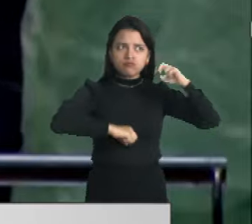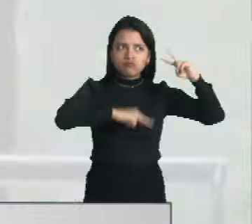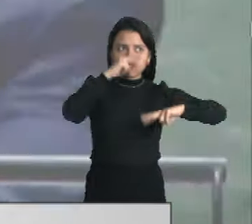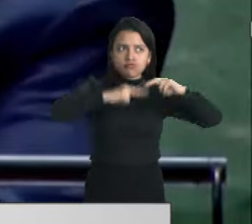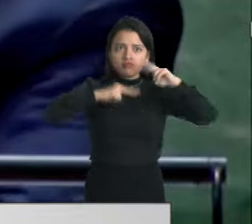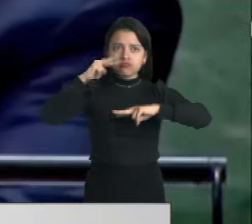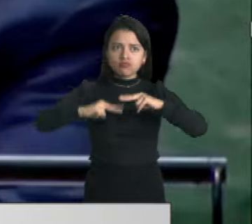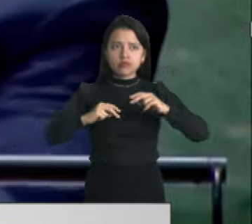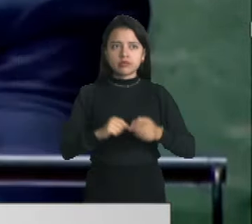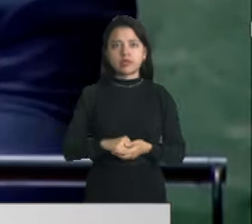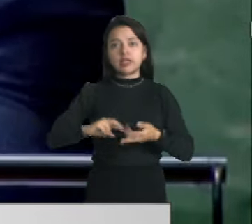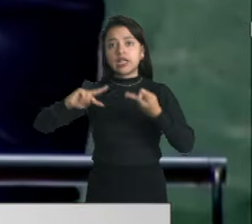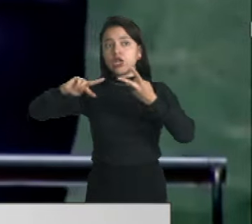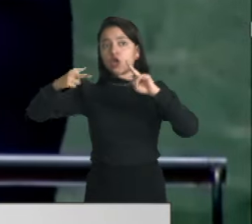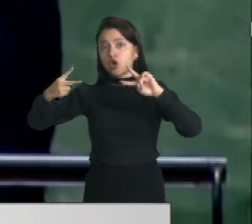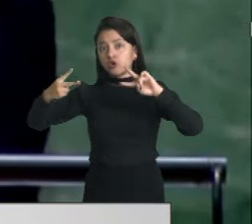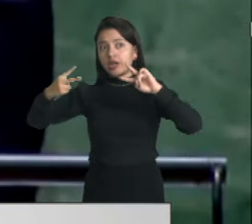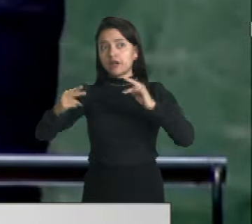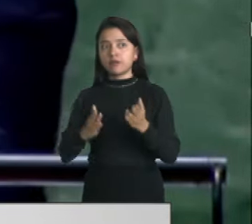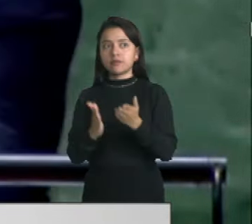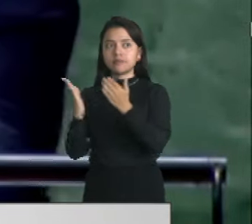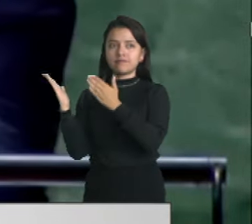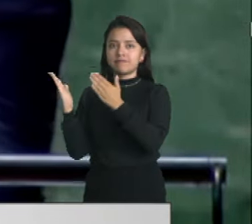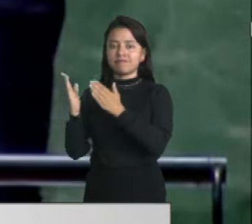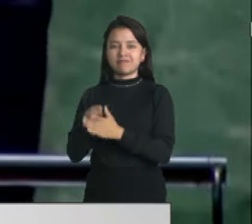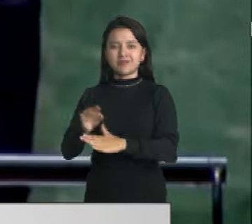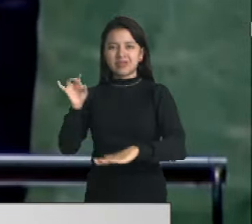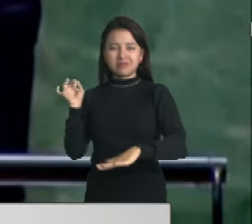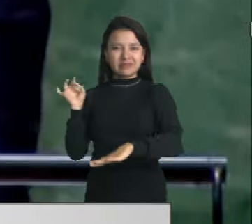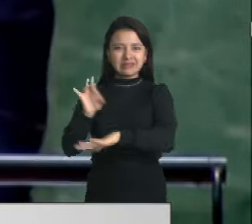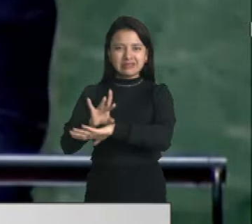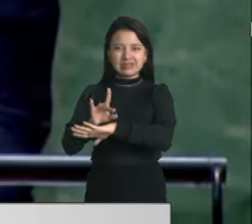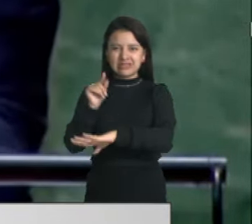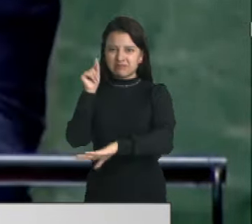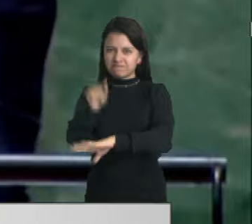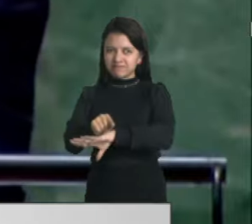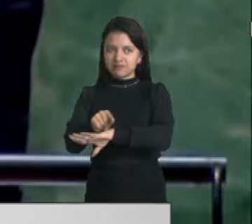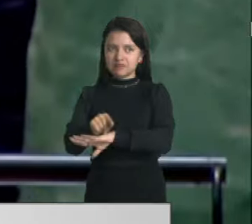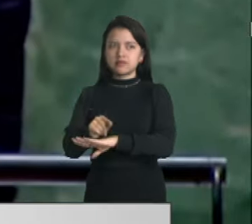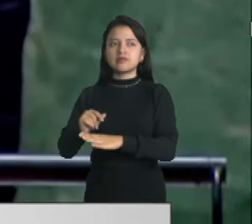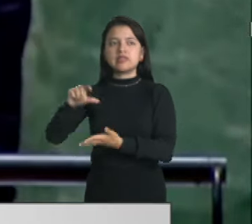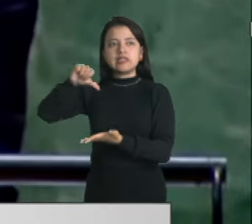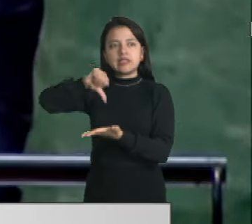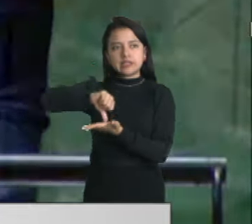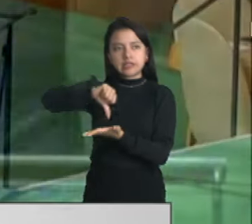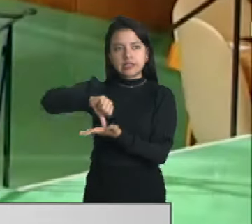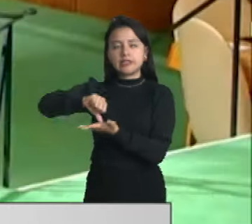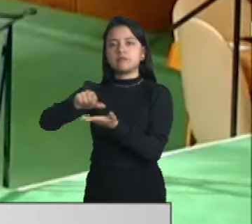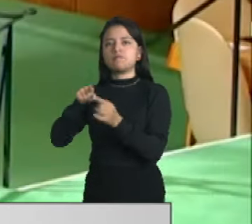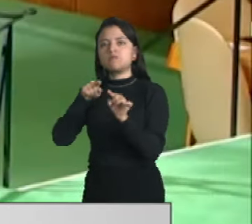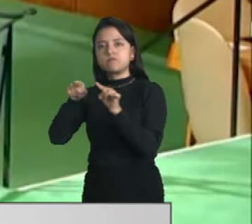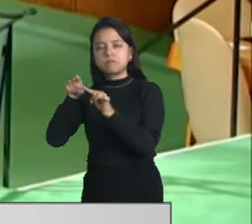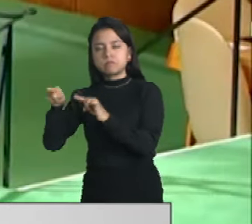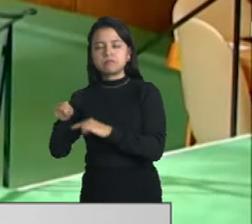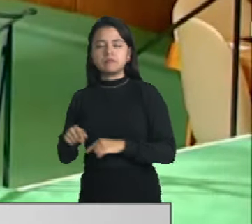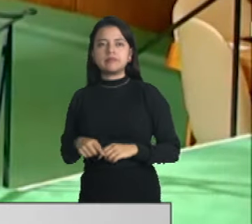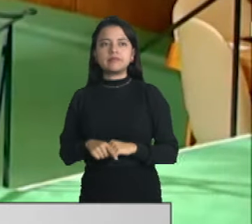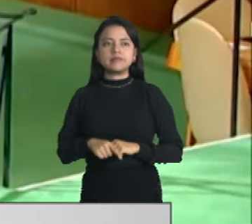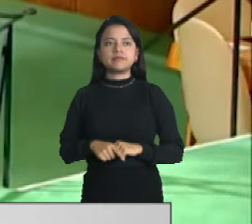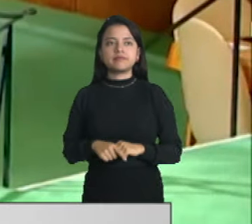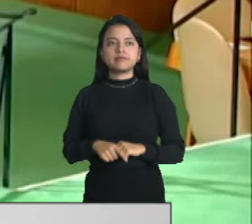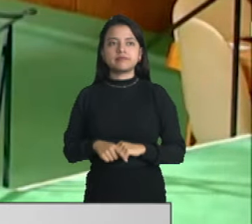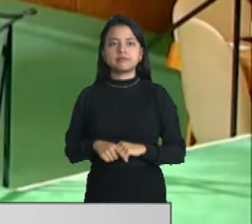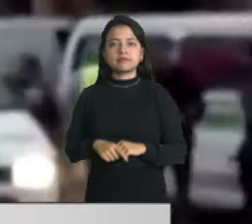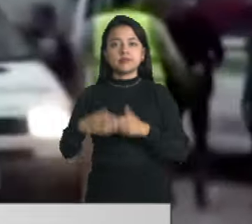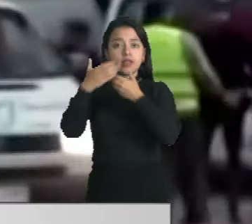infraestructura. El otro se titulaba La Maldición, en referencia a Irán, Irak y Siria. Asimismo, le pidió a